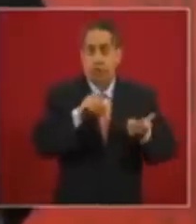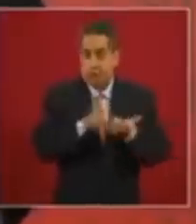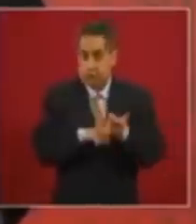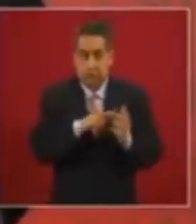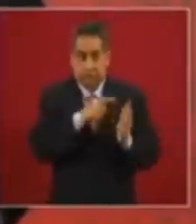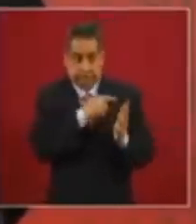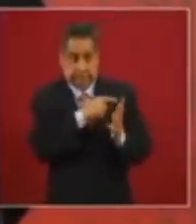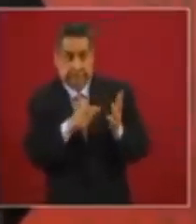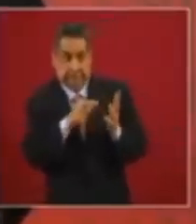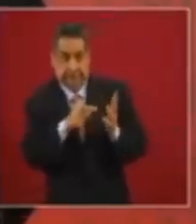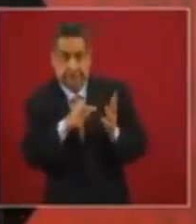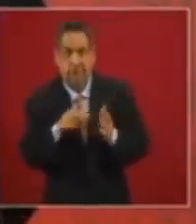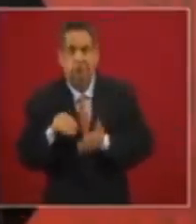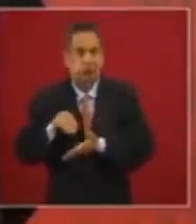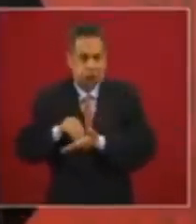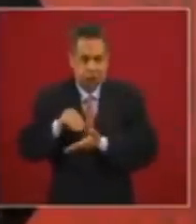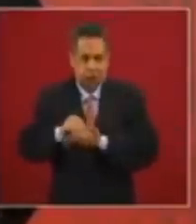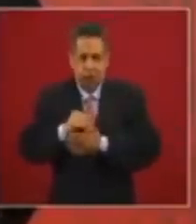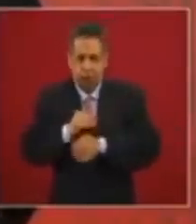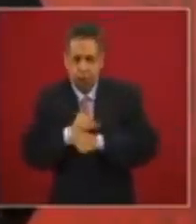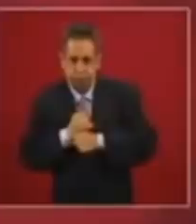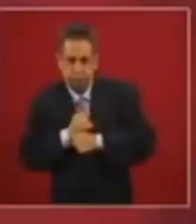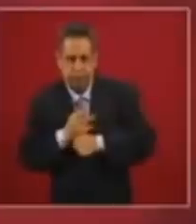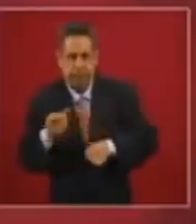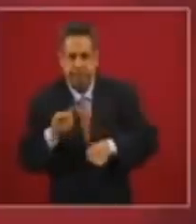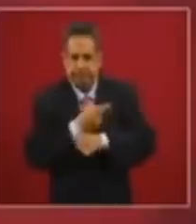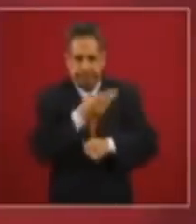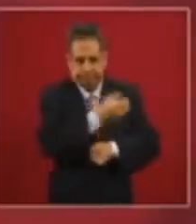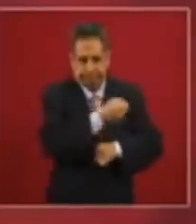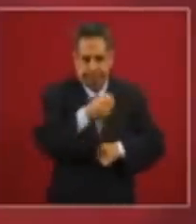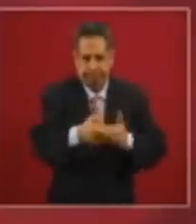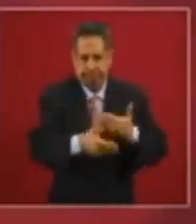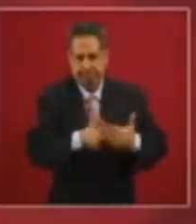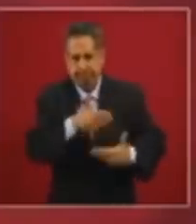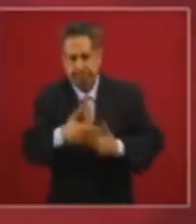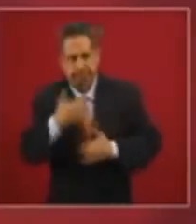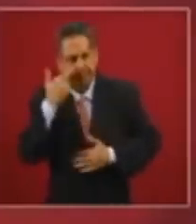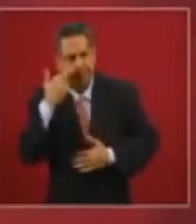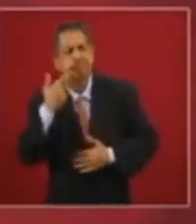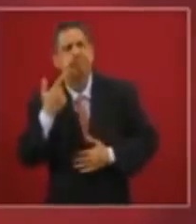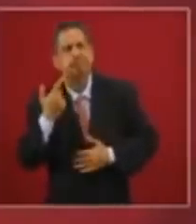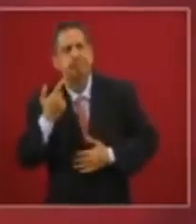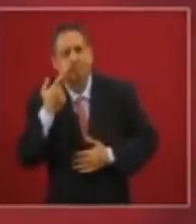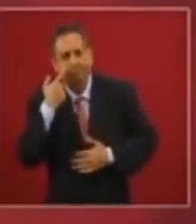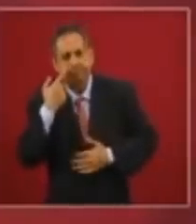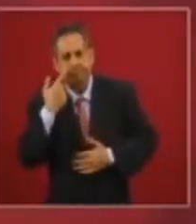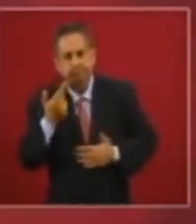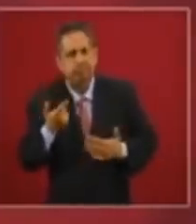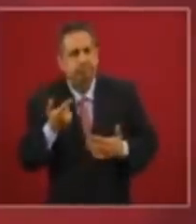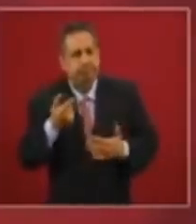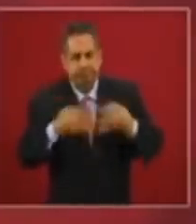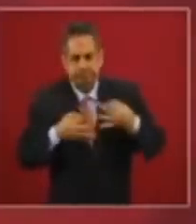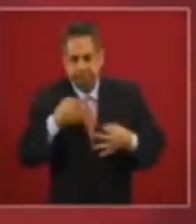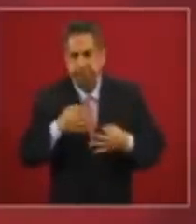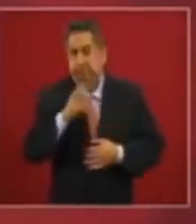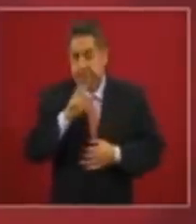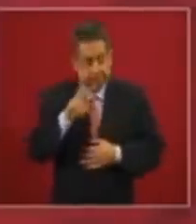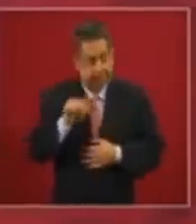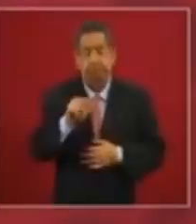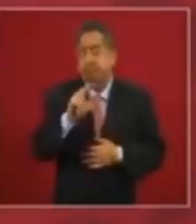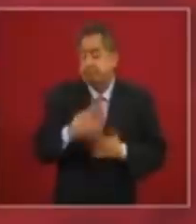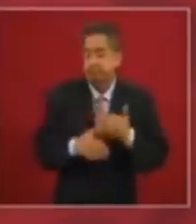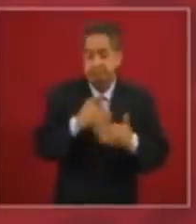están siendo procesados, es decir, se les